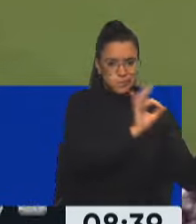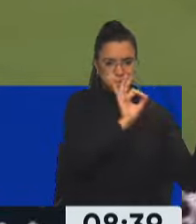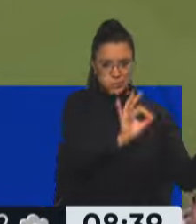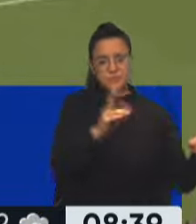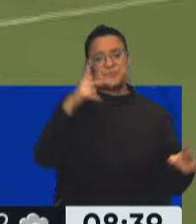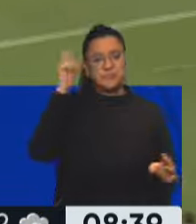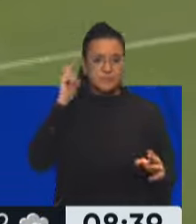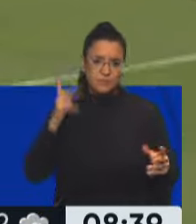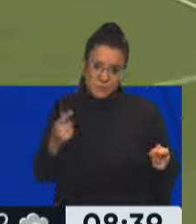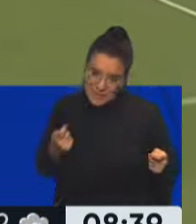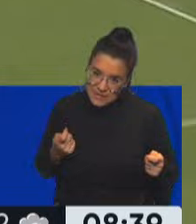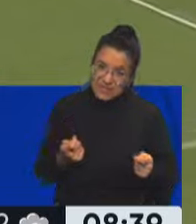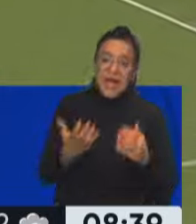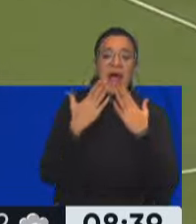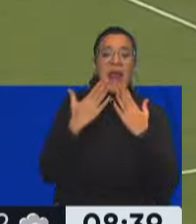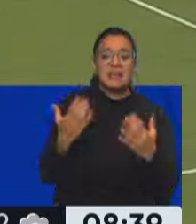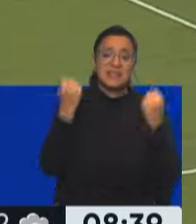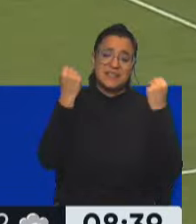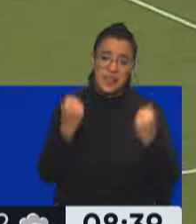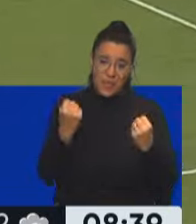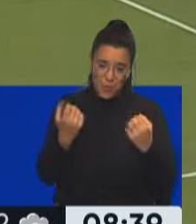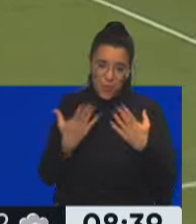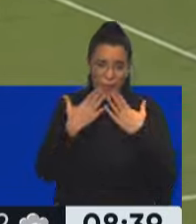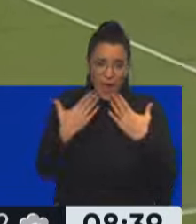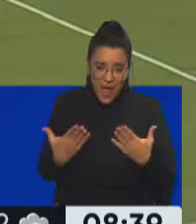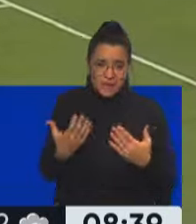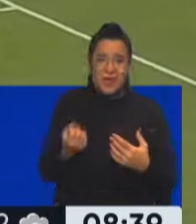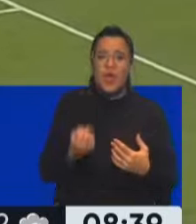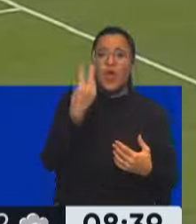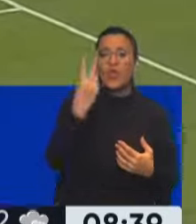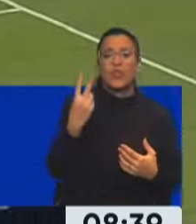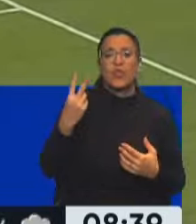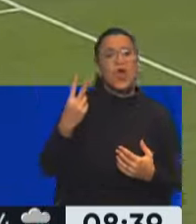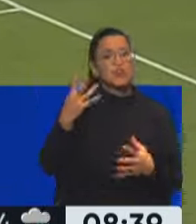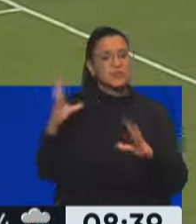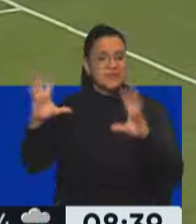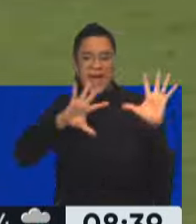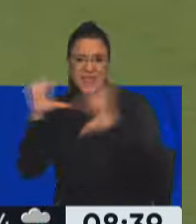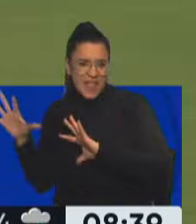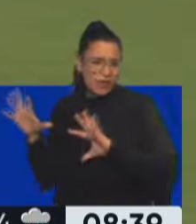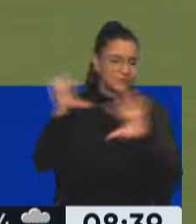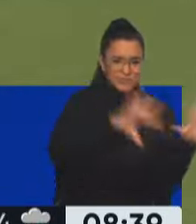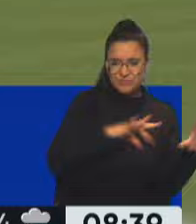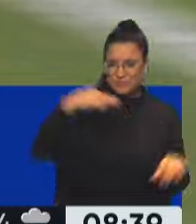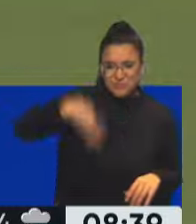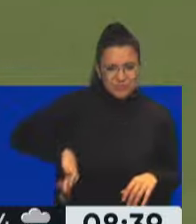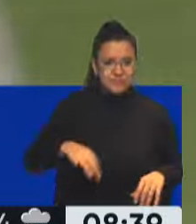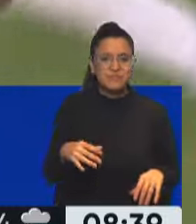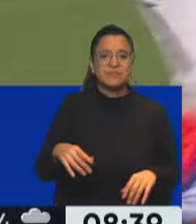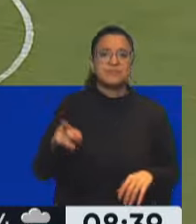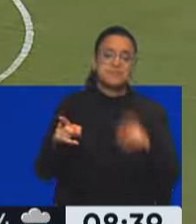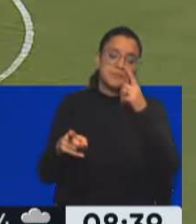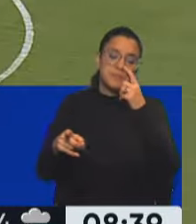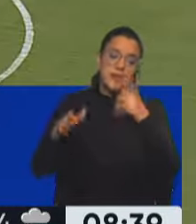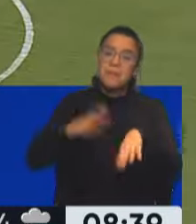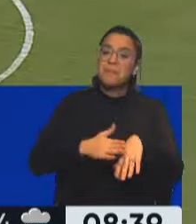después apretó. Gracias, Dibu, por estar presente otra vez, porque sacó dos pelotas descomunales de esas que generalmente son gol en los pies de